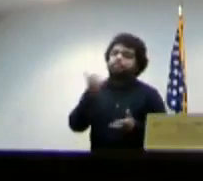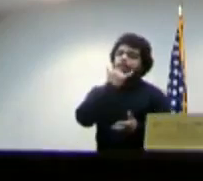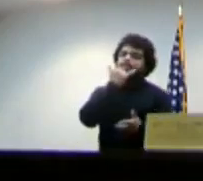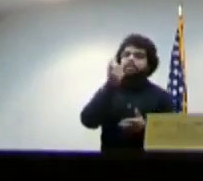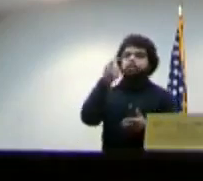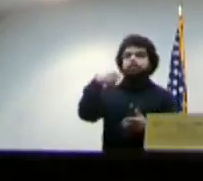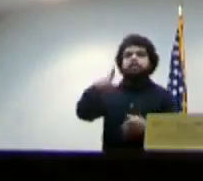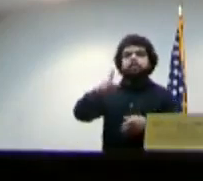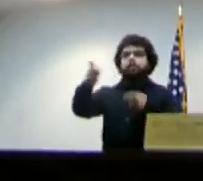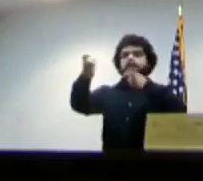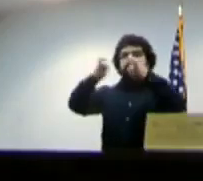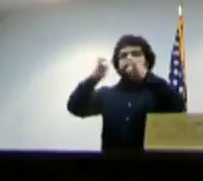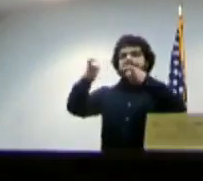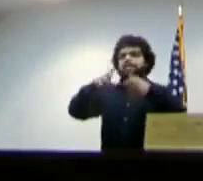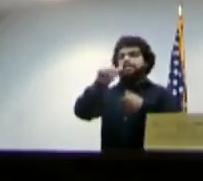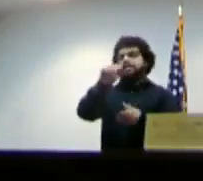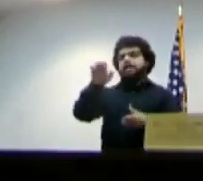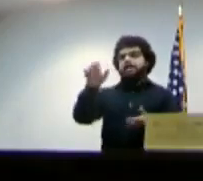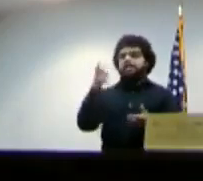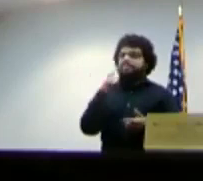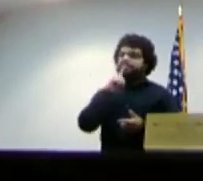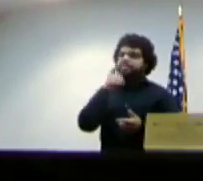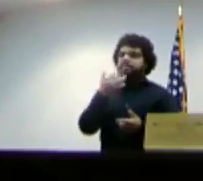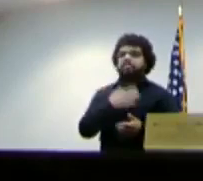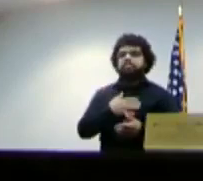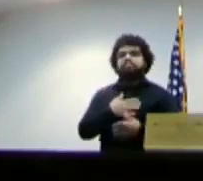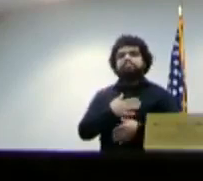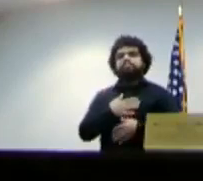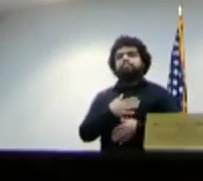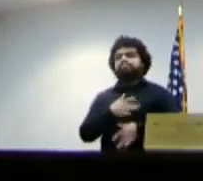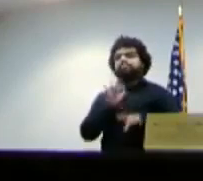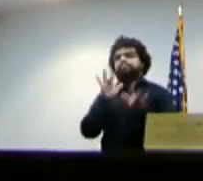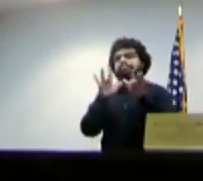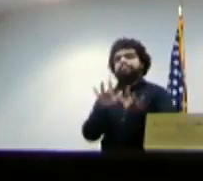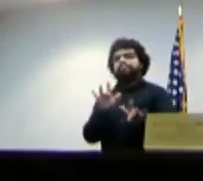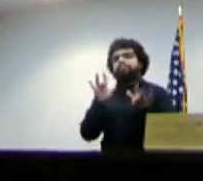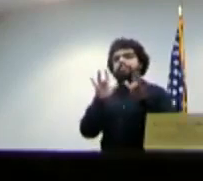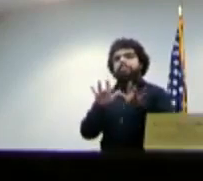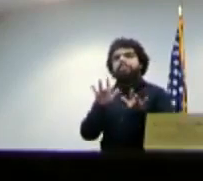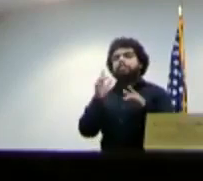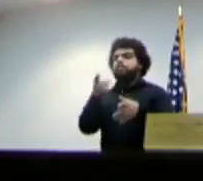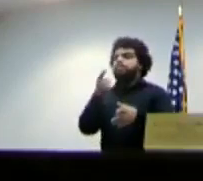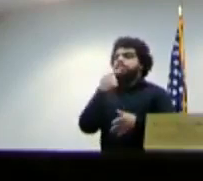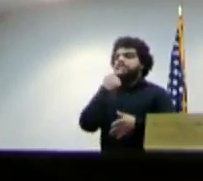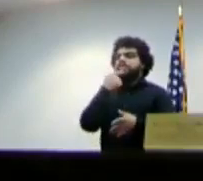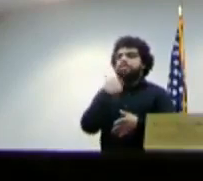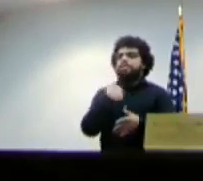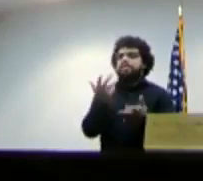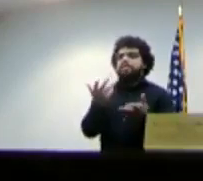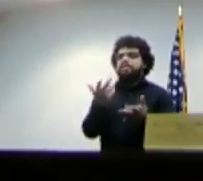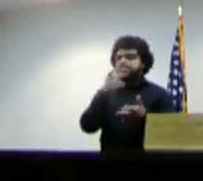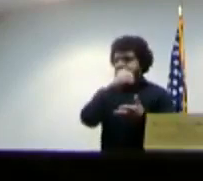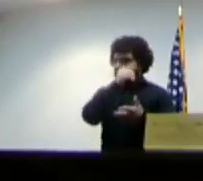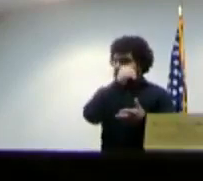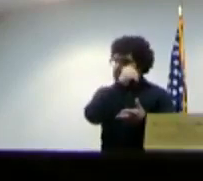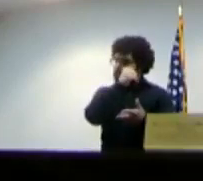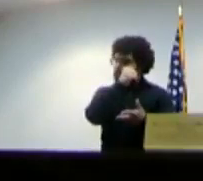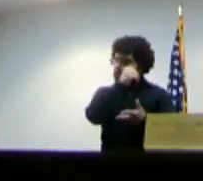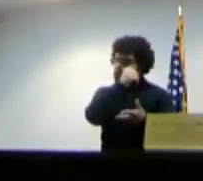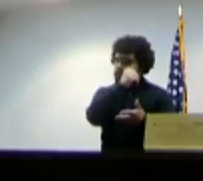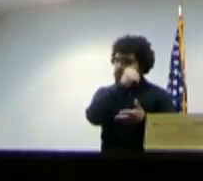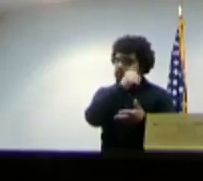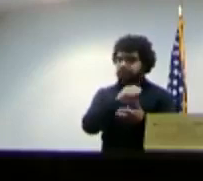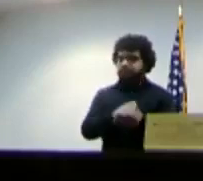sea, a mí me da pena porque ustedes contestan de esa forma y entonces se proyectan como personas